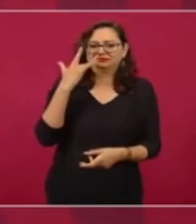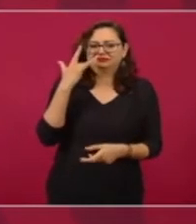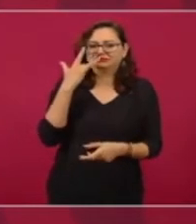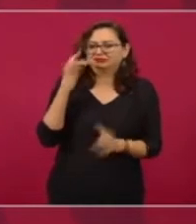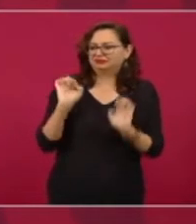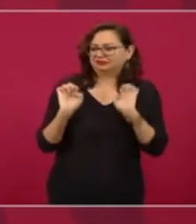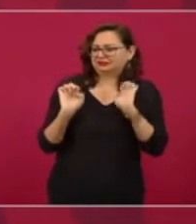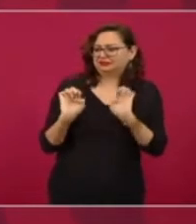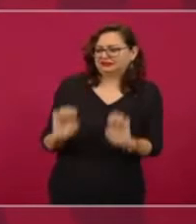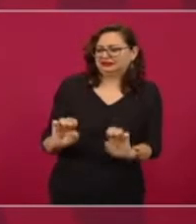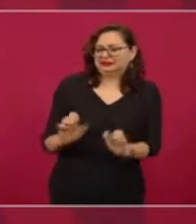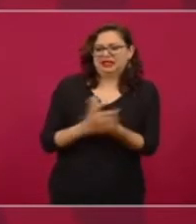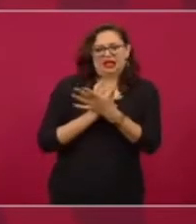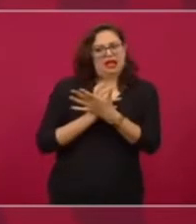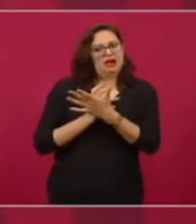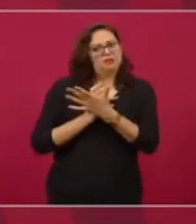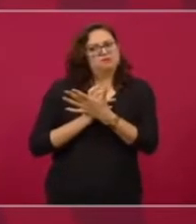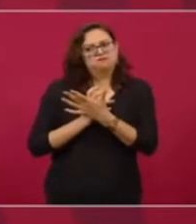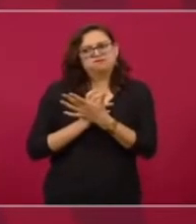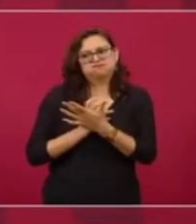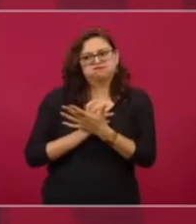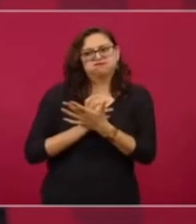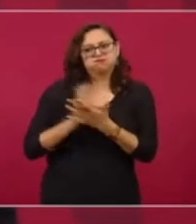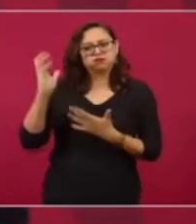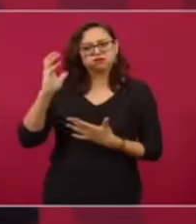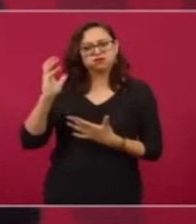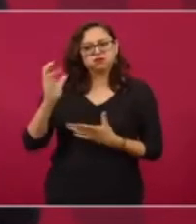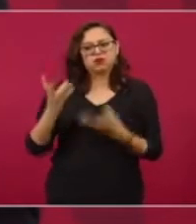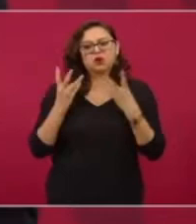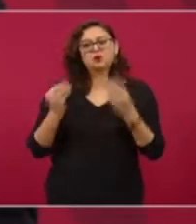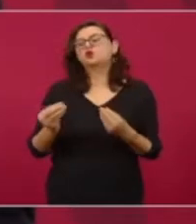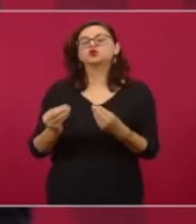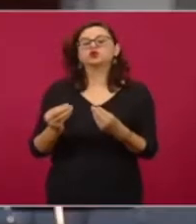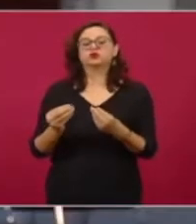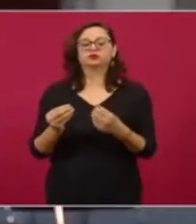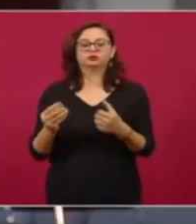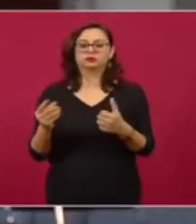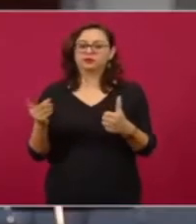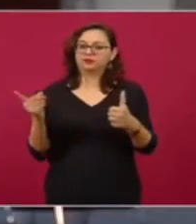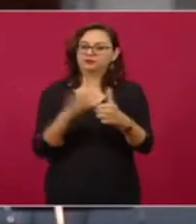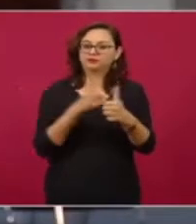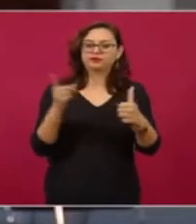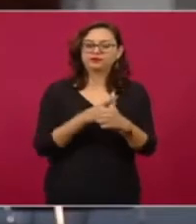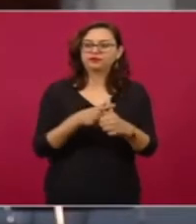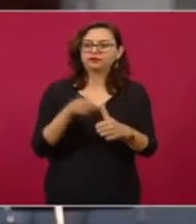hay extravagancias empezando por los sueltos